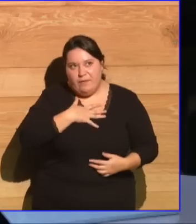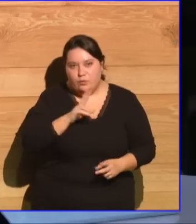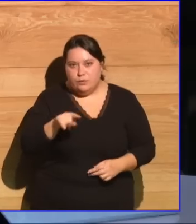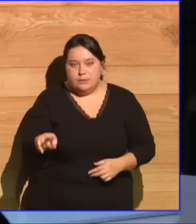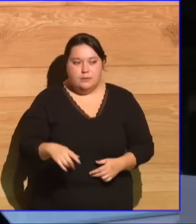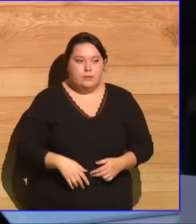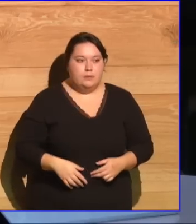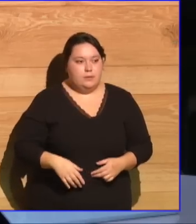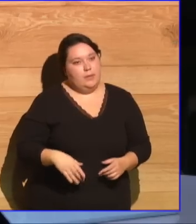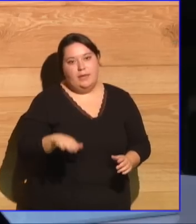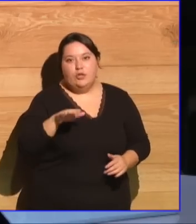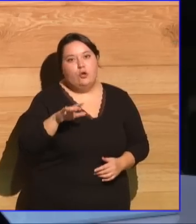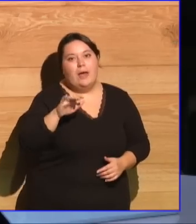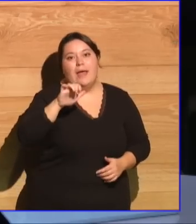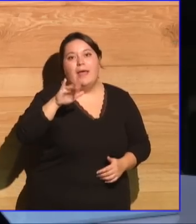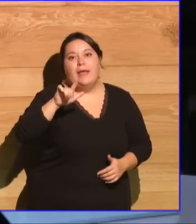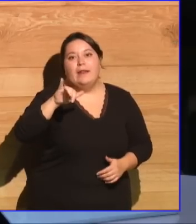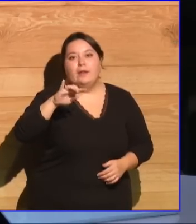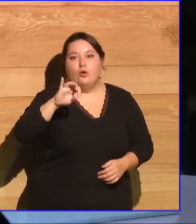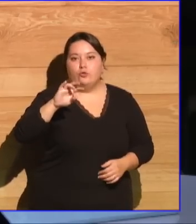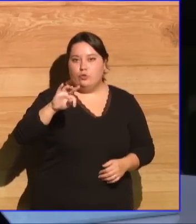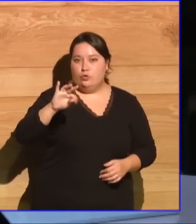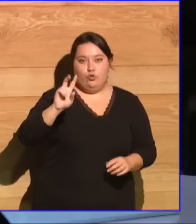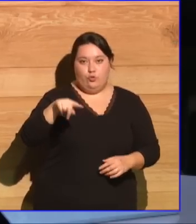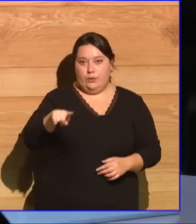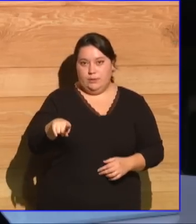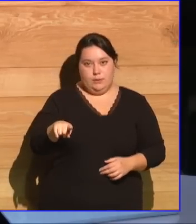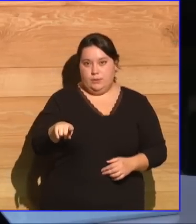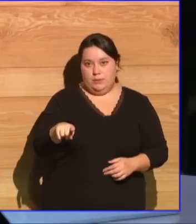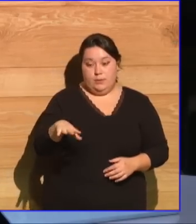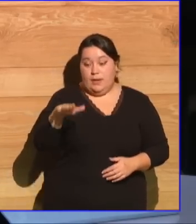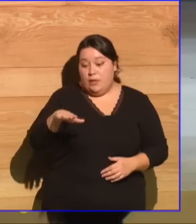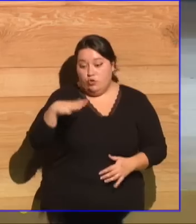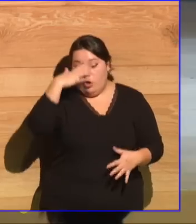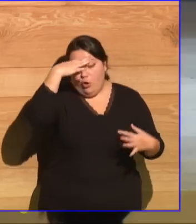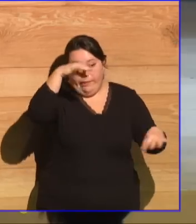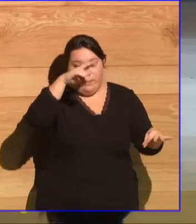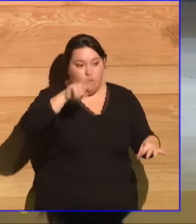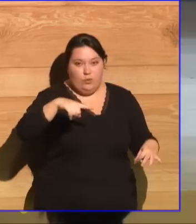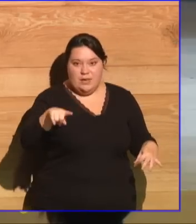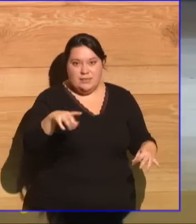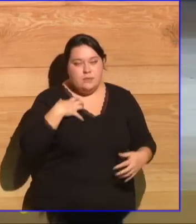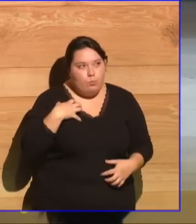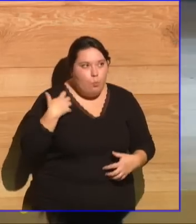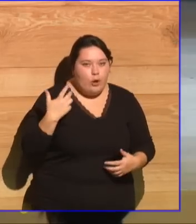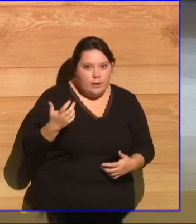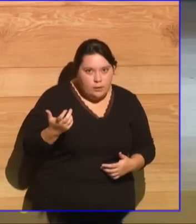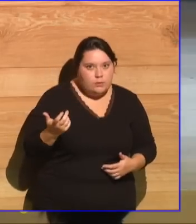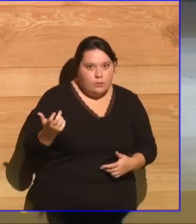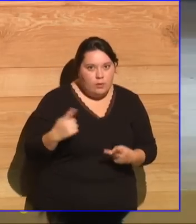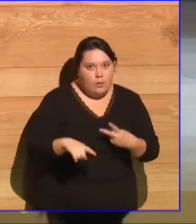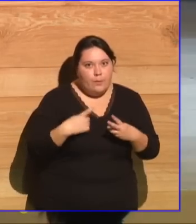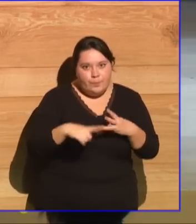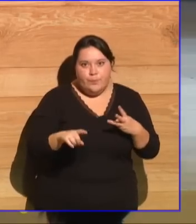niño no es Elliot, no es un caramelito. El niño no es una mirada inocente, el niño a veces... y el niño es irritante, y el niño tiene sus